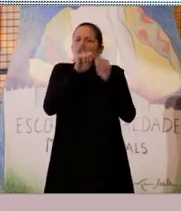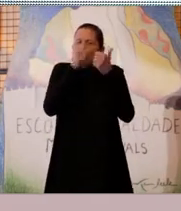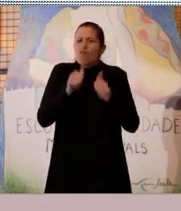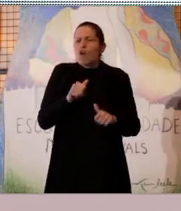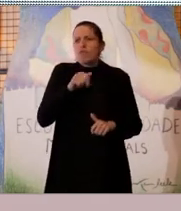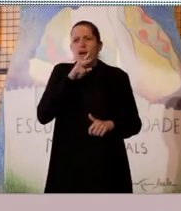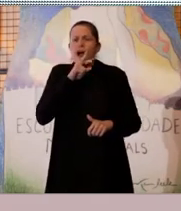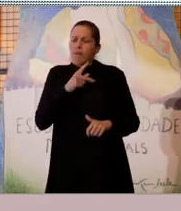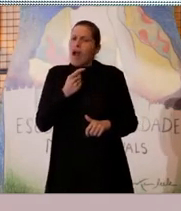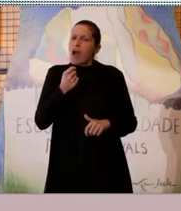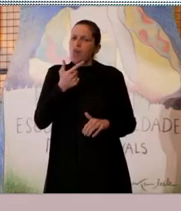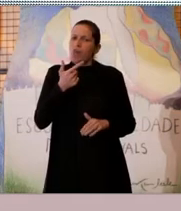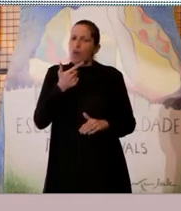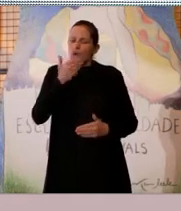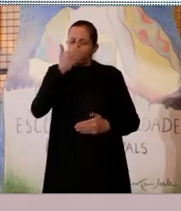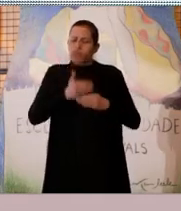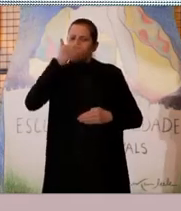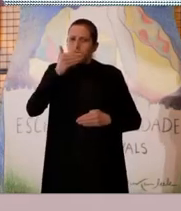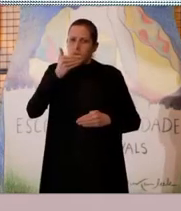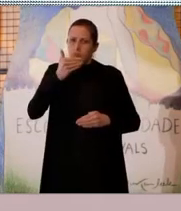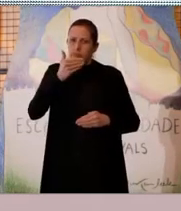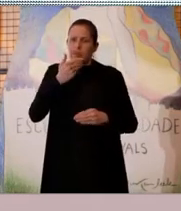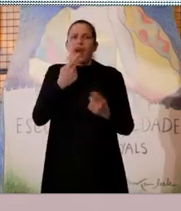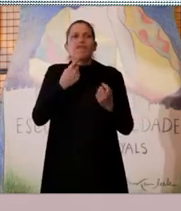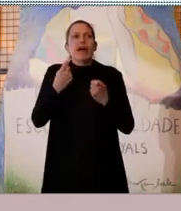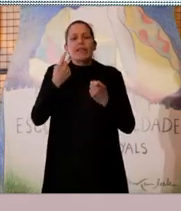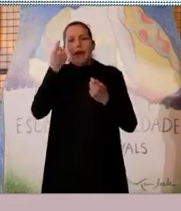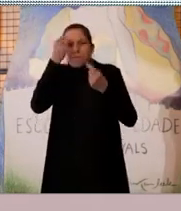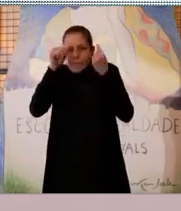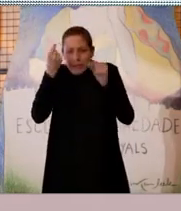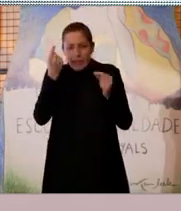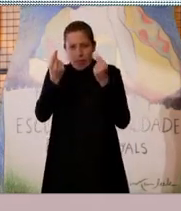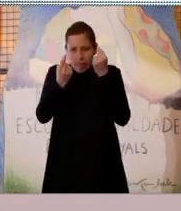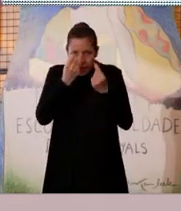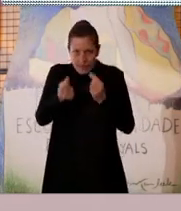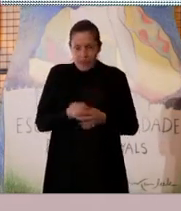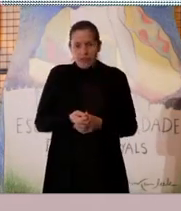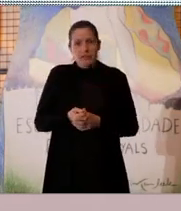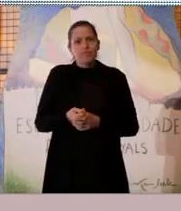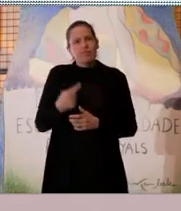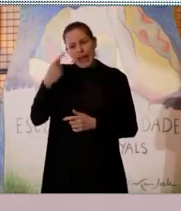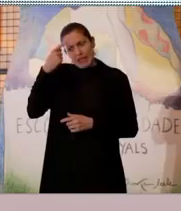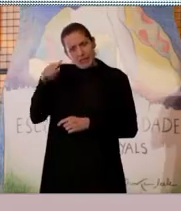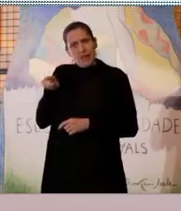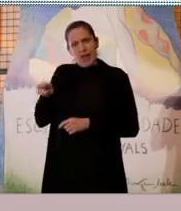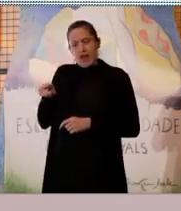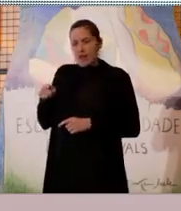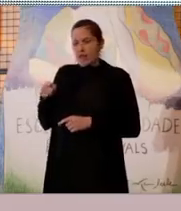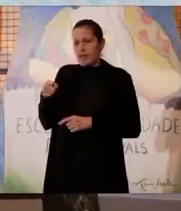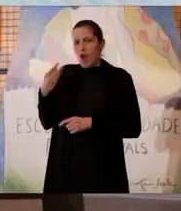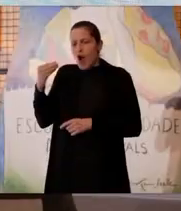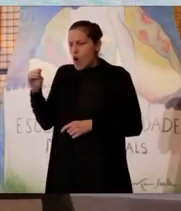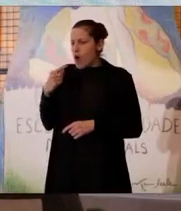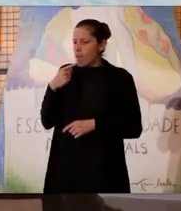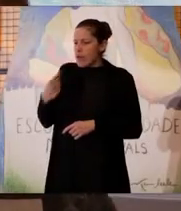parece meto la pata no matizo suficiente no pero yo sí que creo que algunas de las cosas que dicen son valiosas porque las olas las